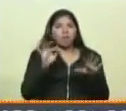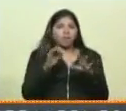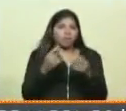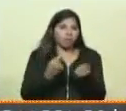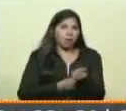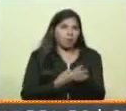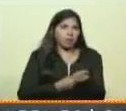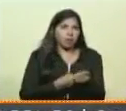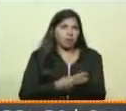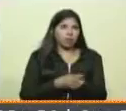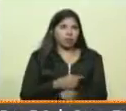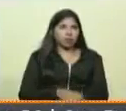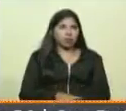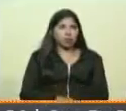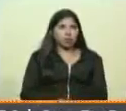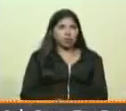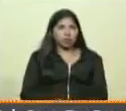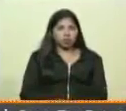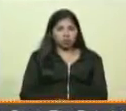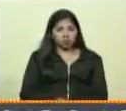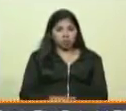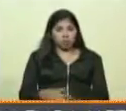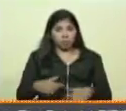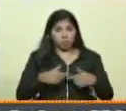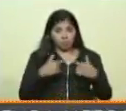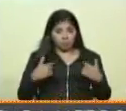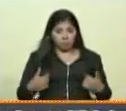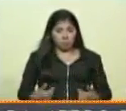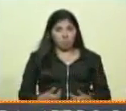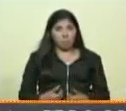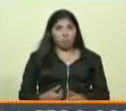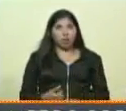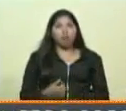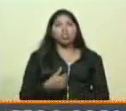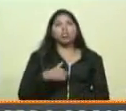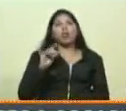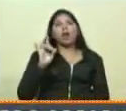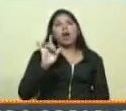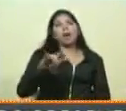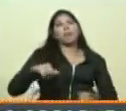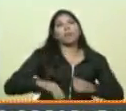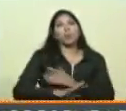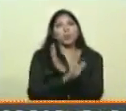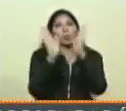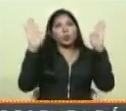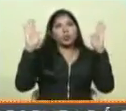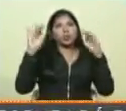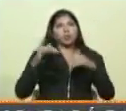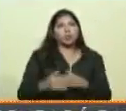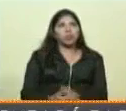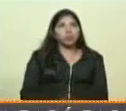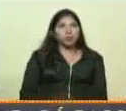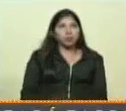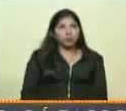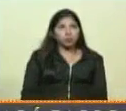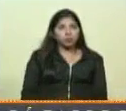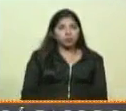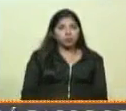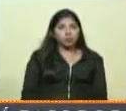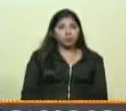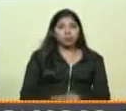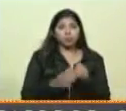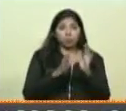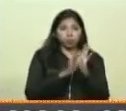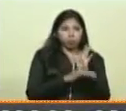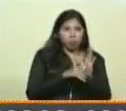aquí. En la franela dice, yo amo Aruba. No la vas a más si todo lo que te robas en tu país lo llevas a